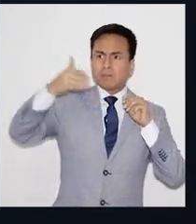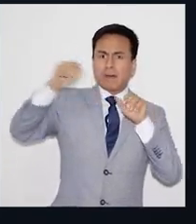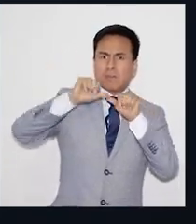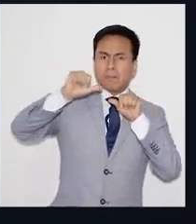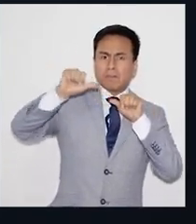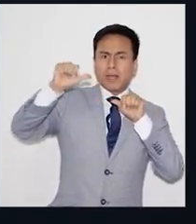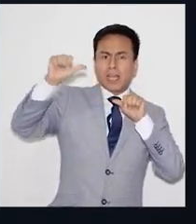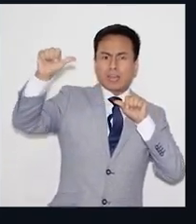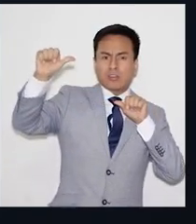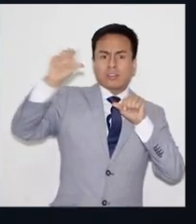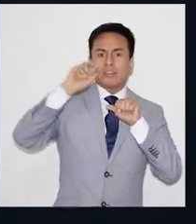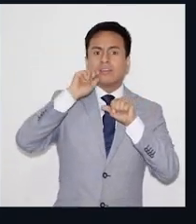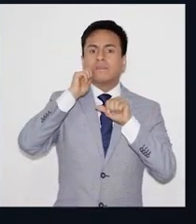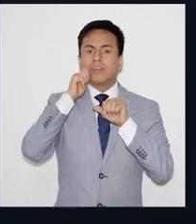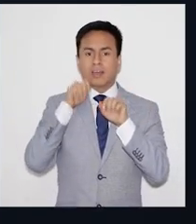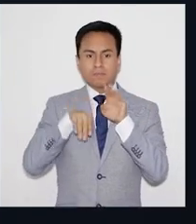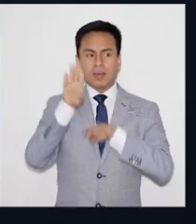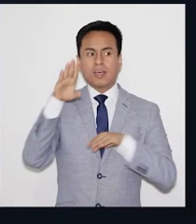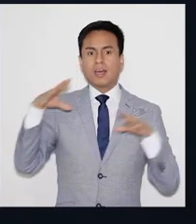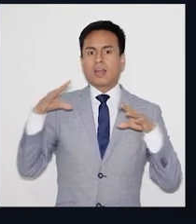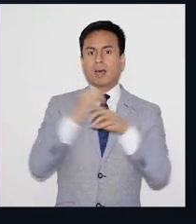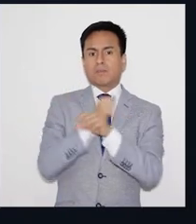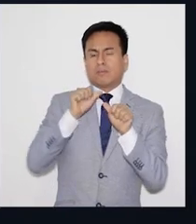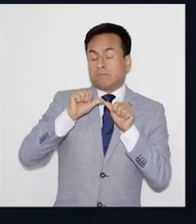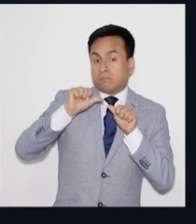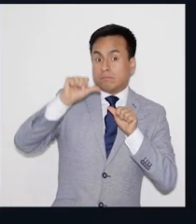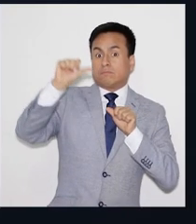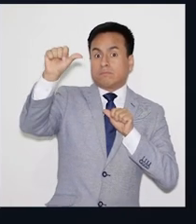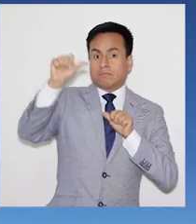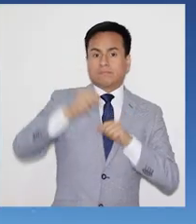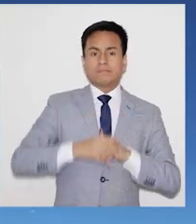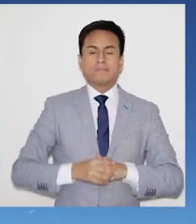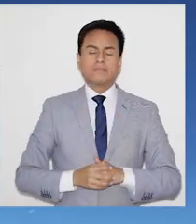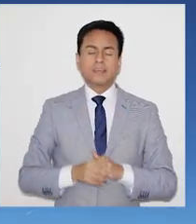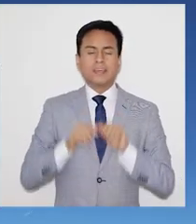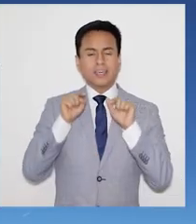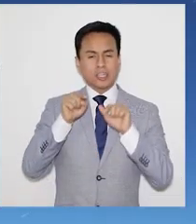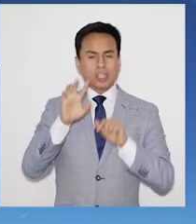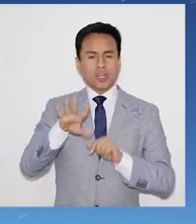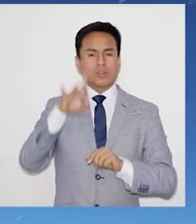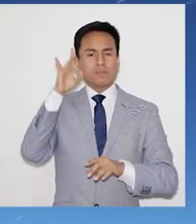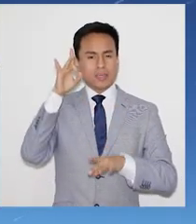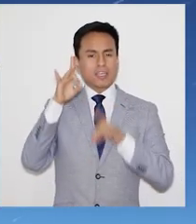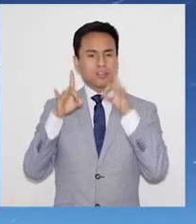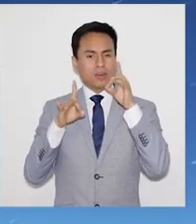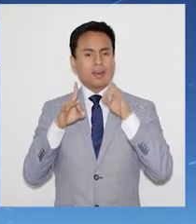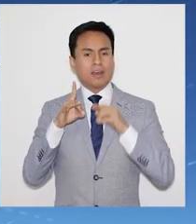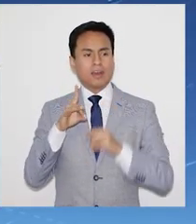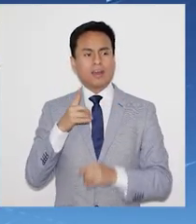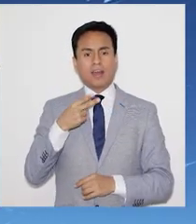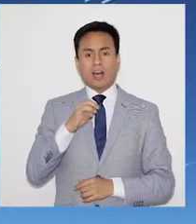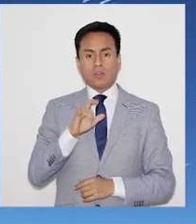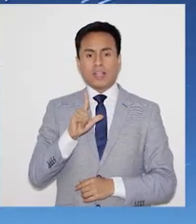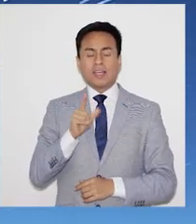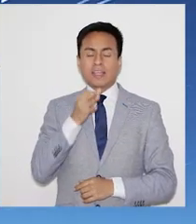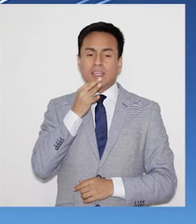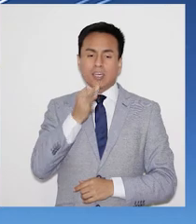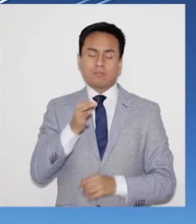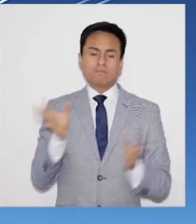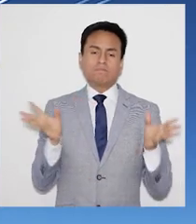cuanto más lejos se encontraban, más rápido se alejaban. A raíz de estos descubrimientos, Hubble